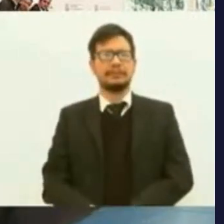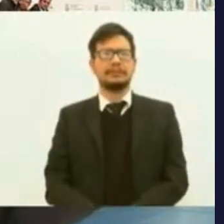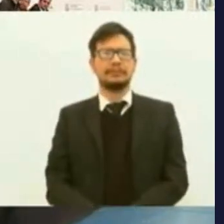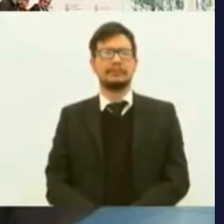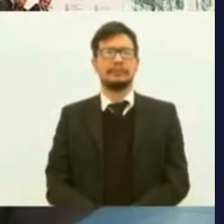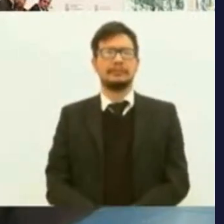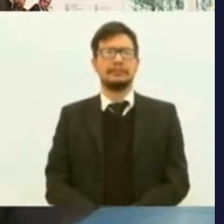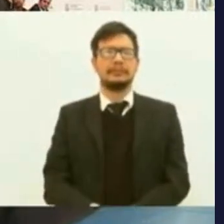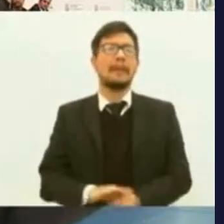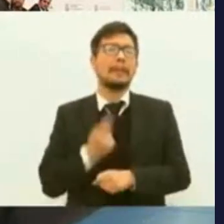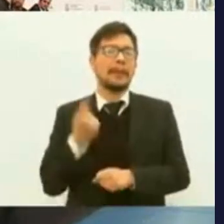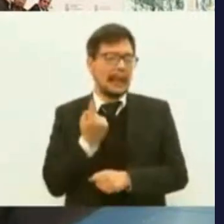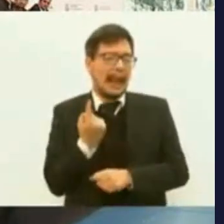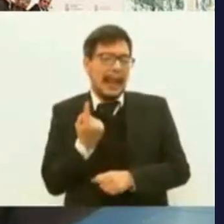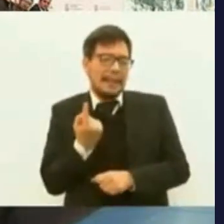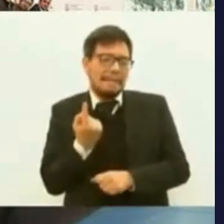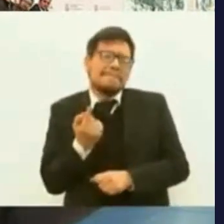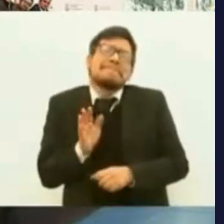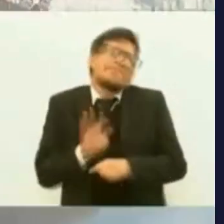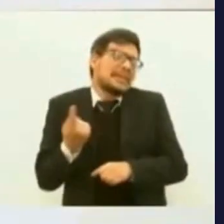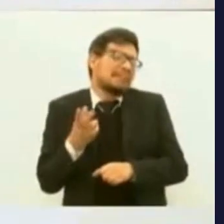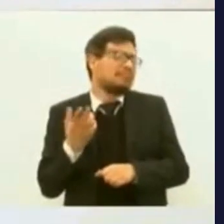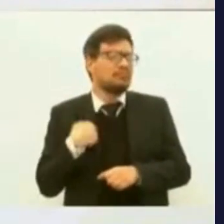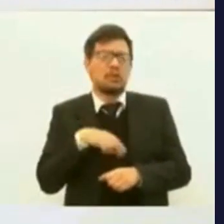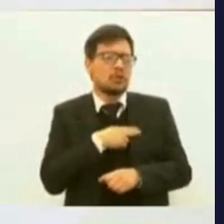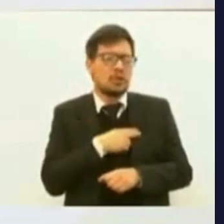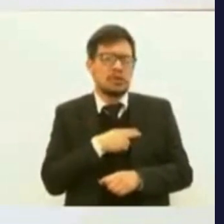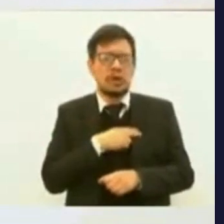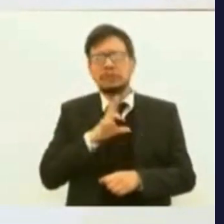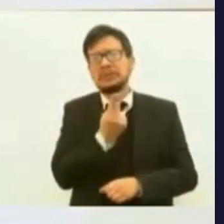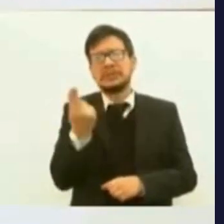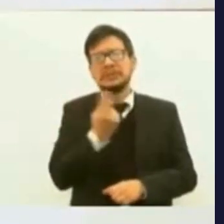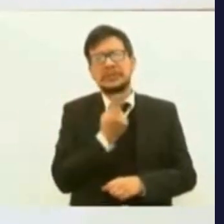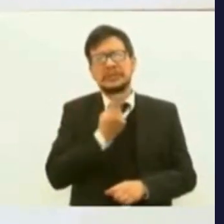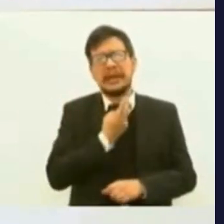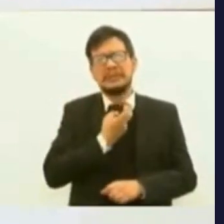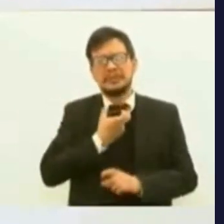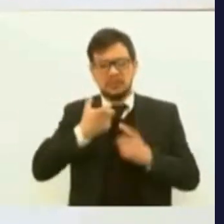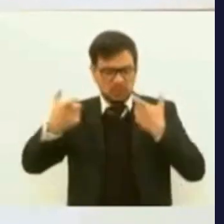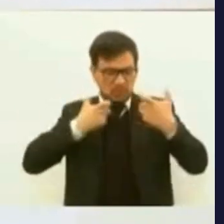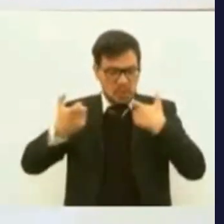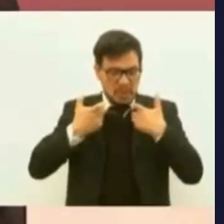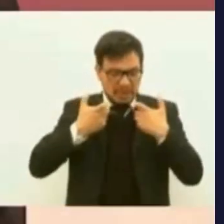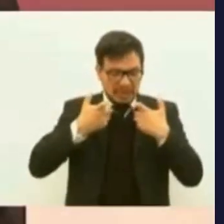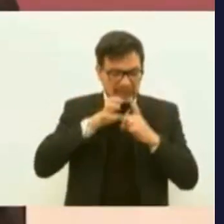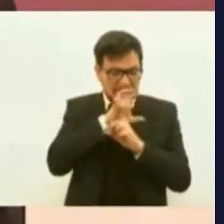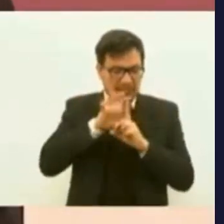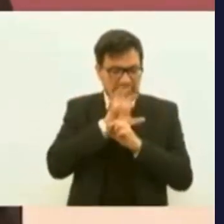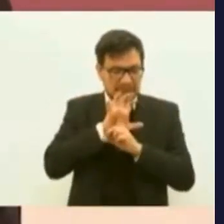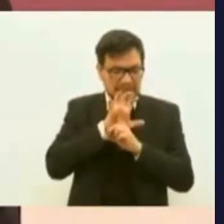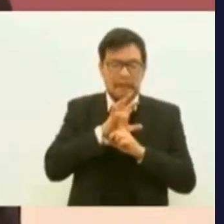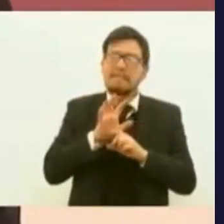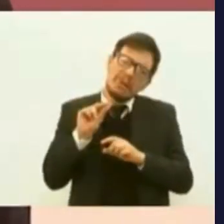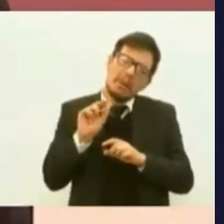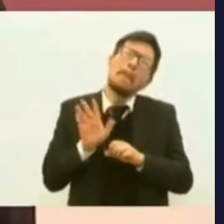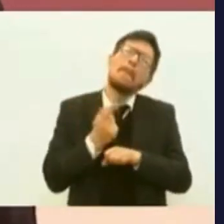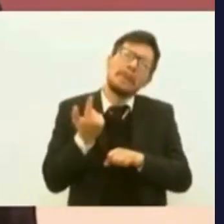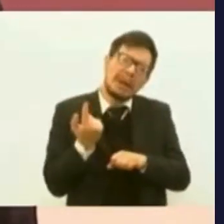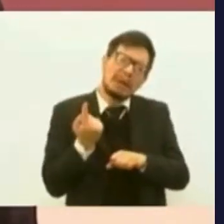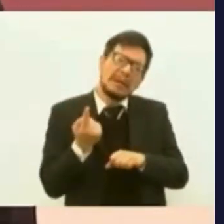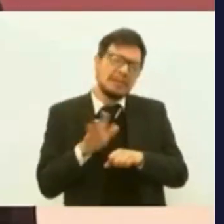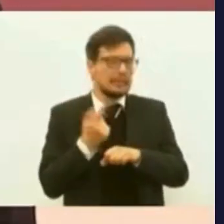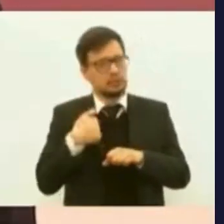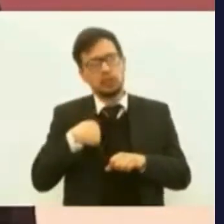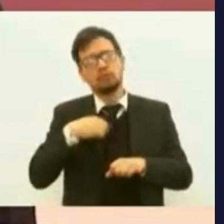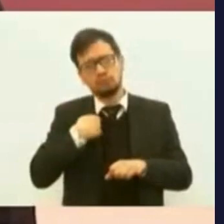del autoritarismo, de la censura, porque tenemos principios, porque tenemos ideales, porque tenemos autoridad moral